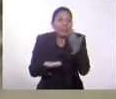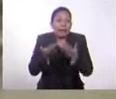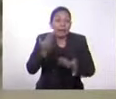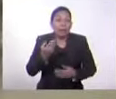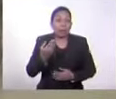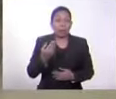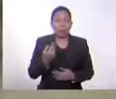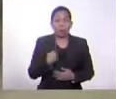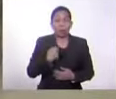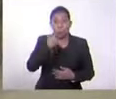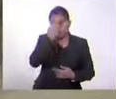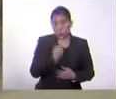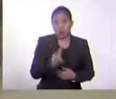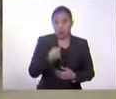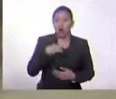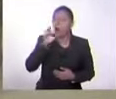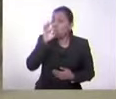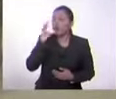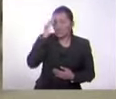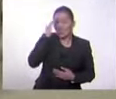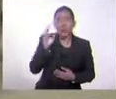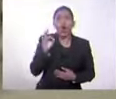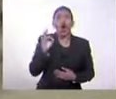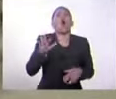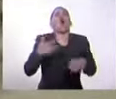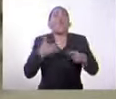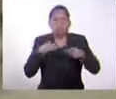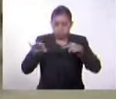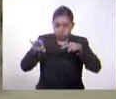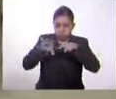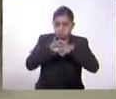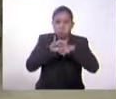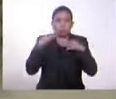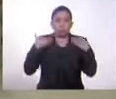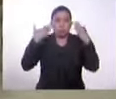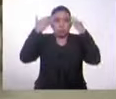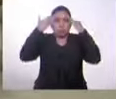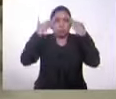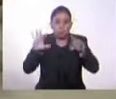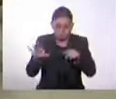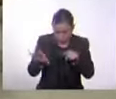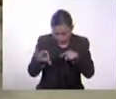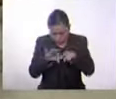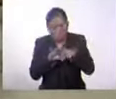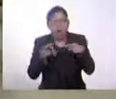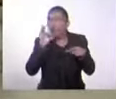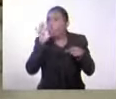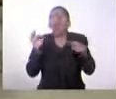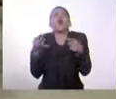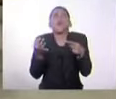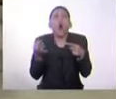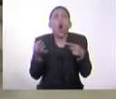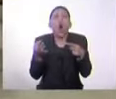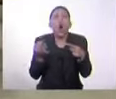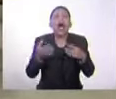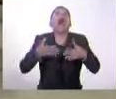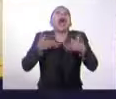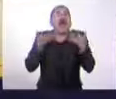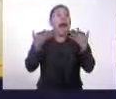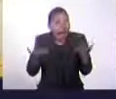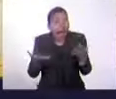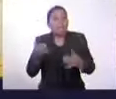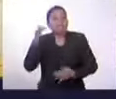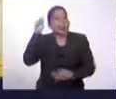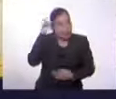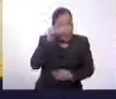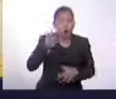hacerlo bien, ¿verdad?, en el sentido de tener una relación que no es correcta a temprana edad, podría llevarte